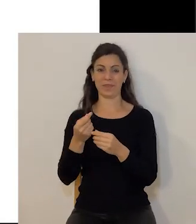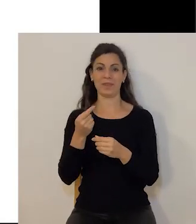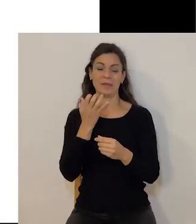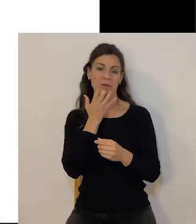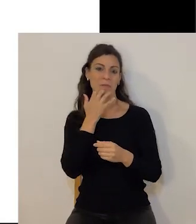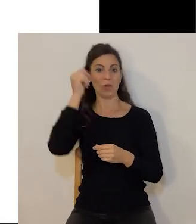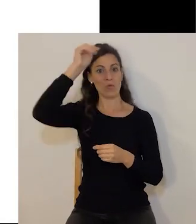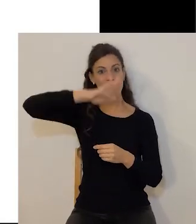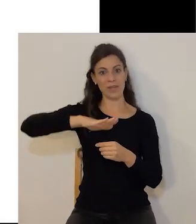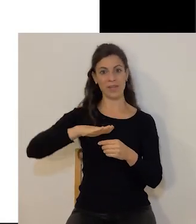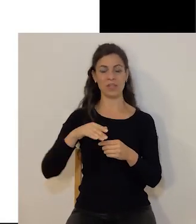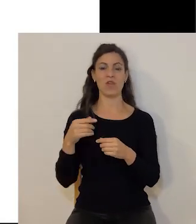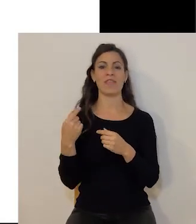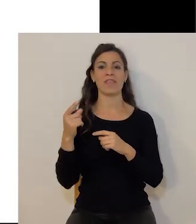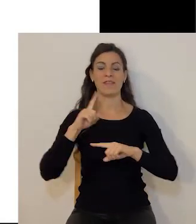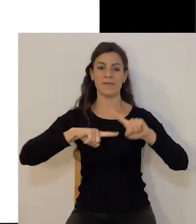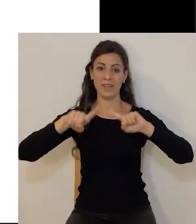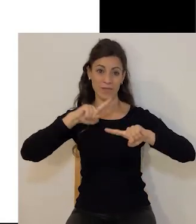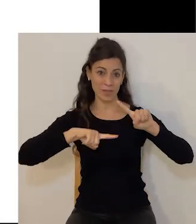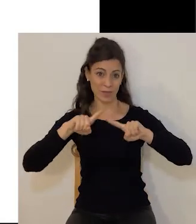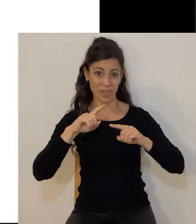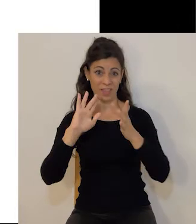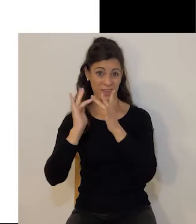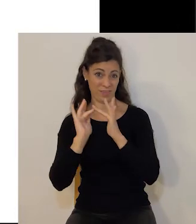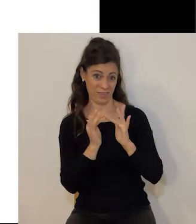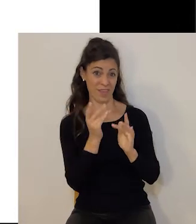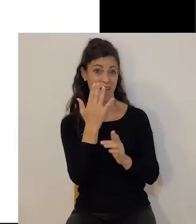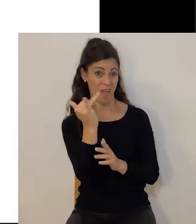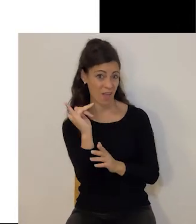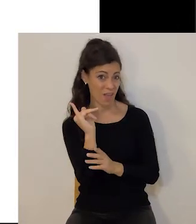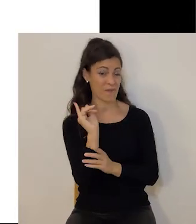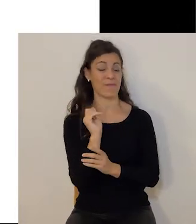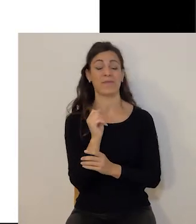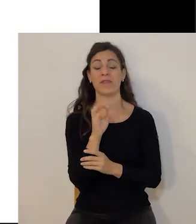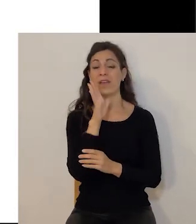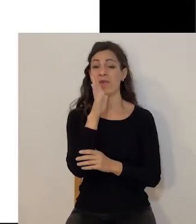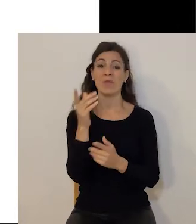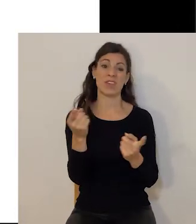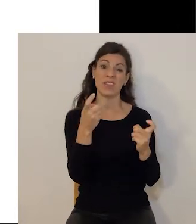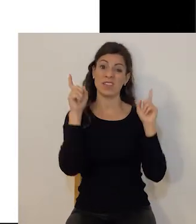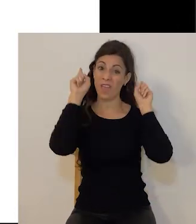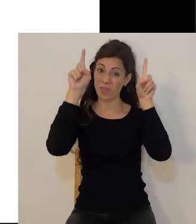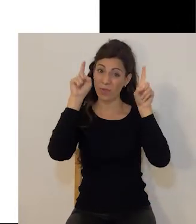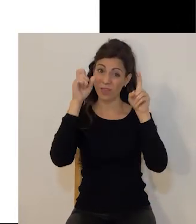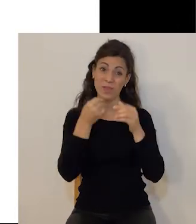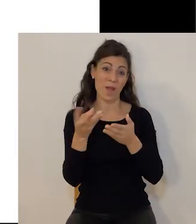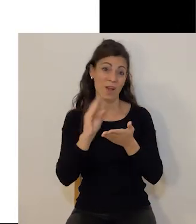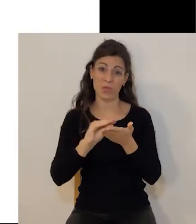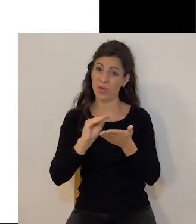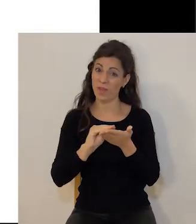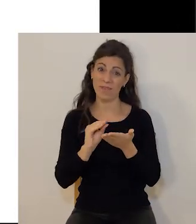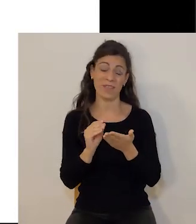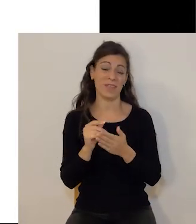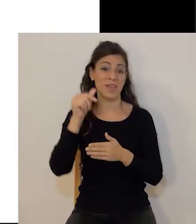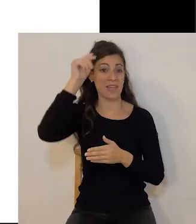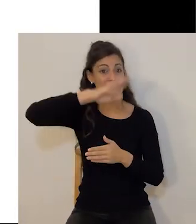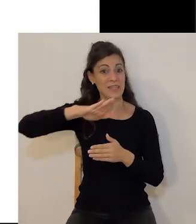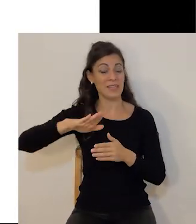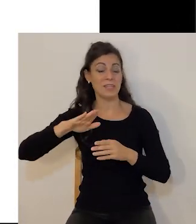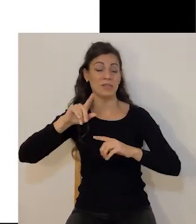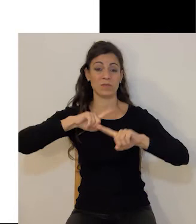tenía dificultades de relación, porque la necesidad educativa, a veces niños que